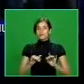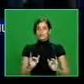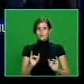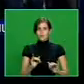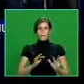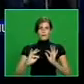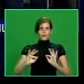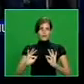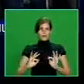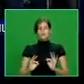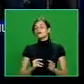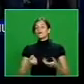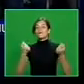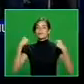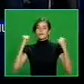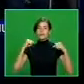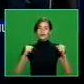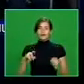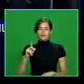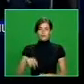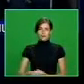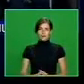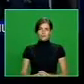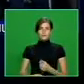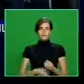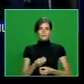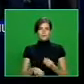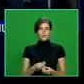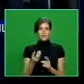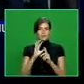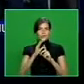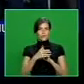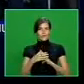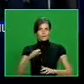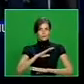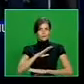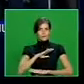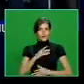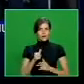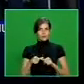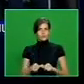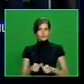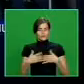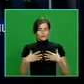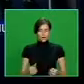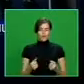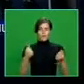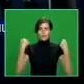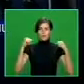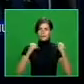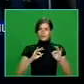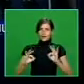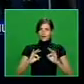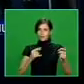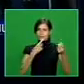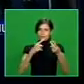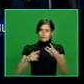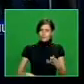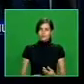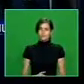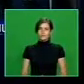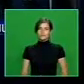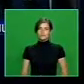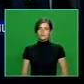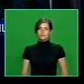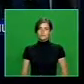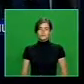prepararse entrenarse hacer cultura física mantenerse sano para practicar teatro etcétera etcétera